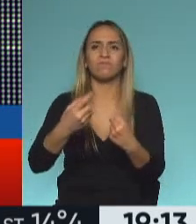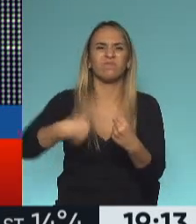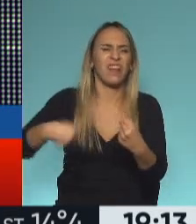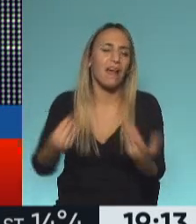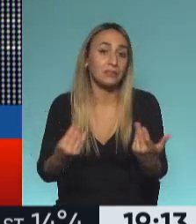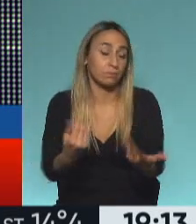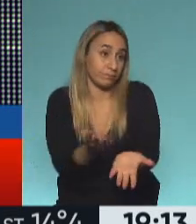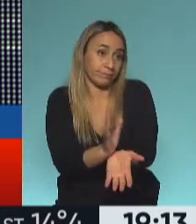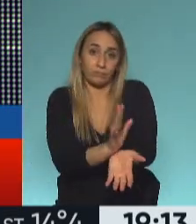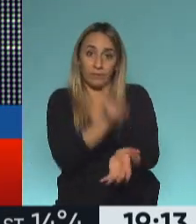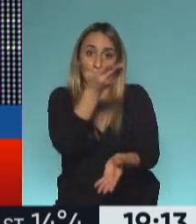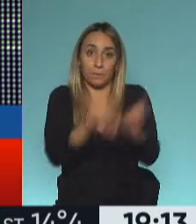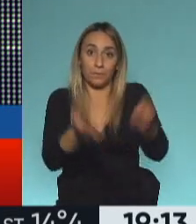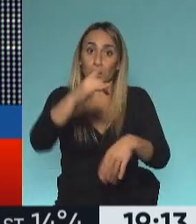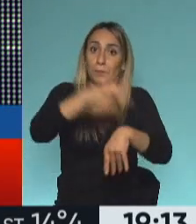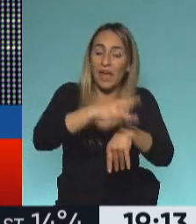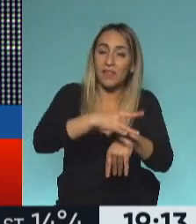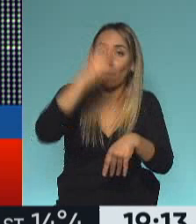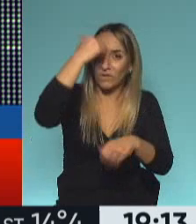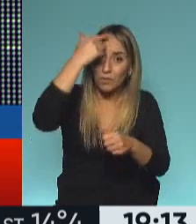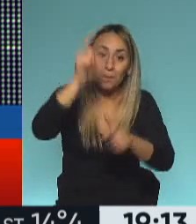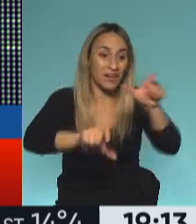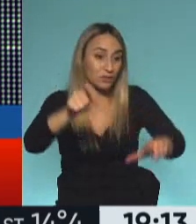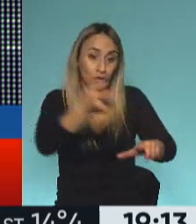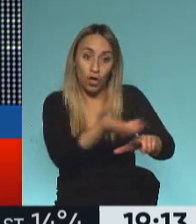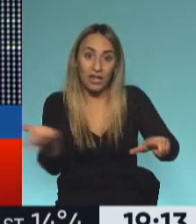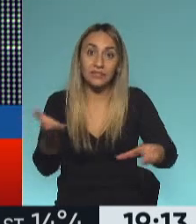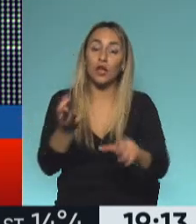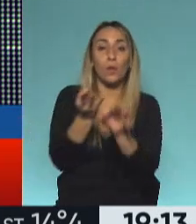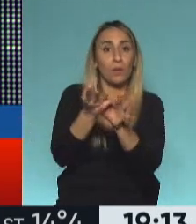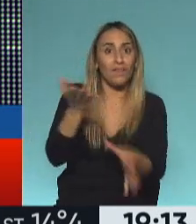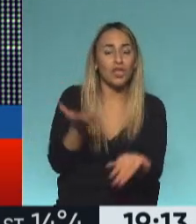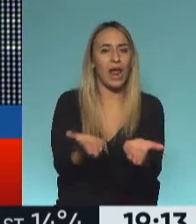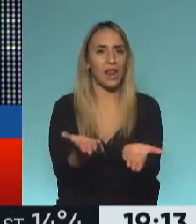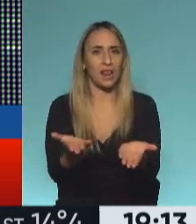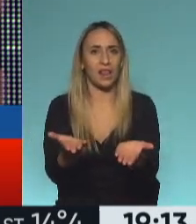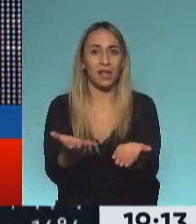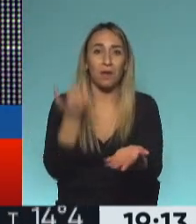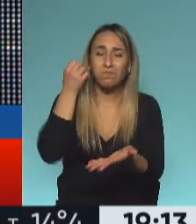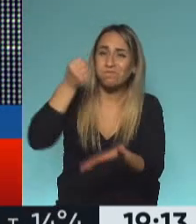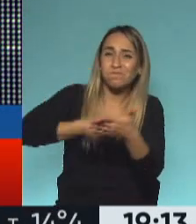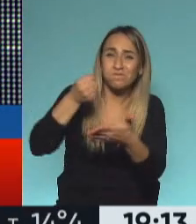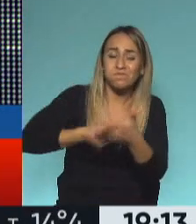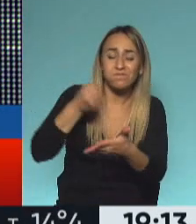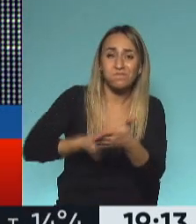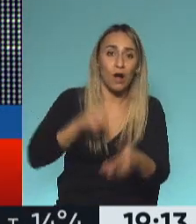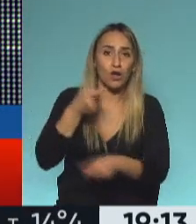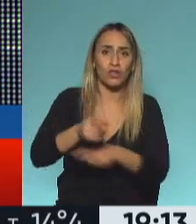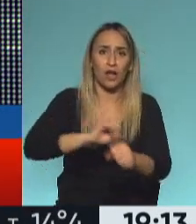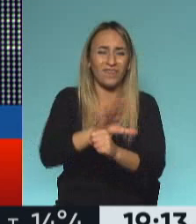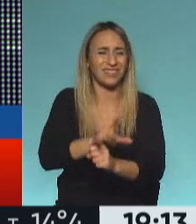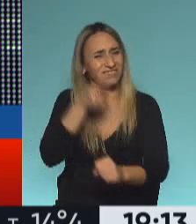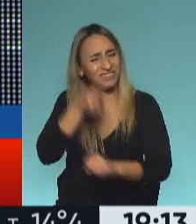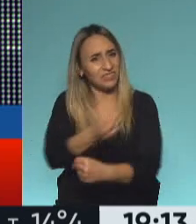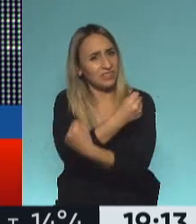pero también hay un sistema sanitario que atiende esa realidad. Y esos son los profesionales de la salud que están batallando en primera línea con el COVID,